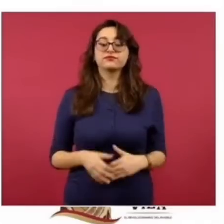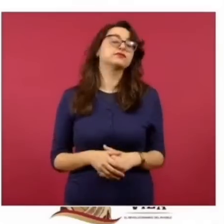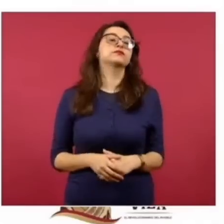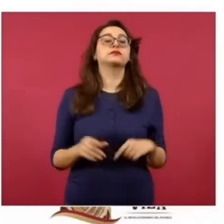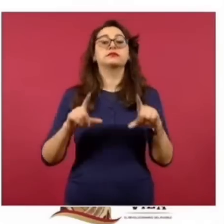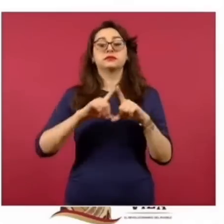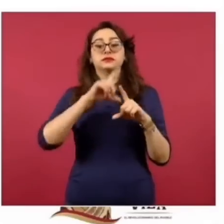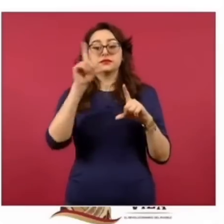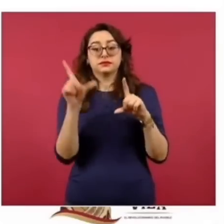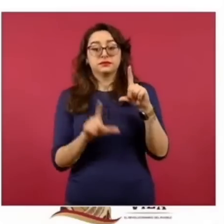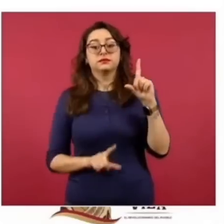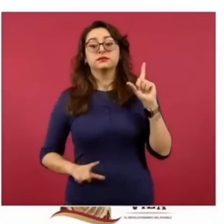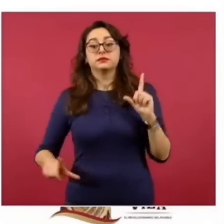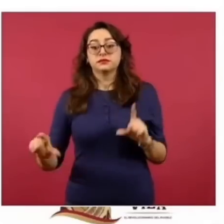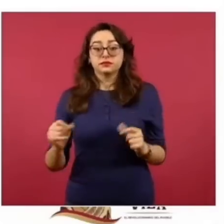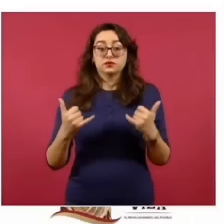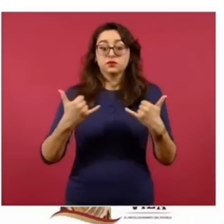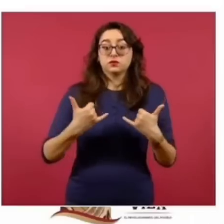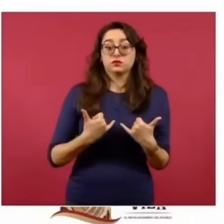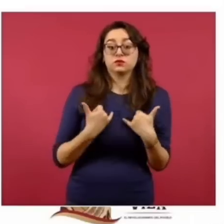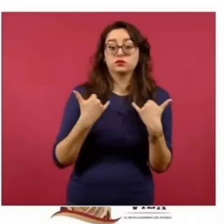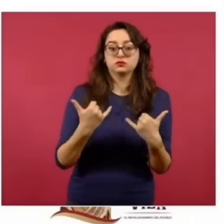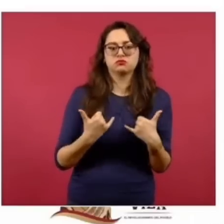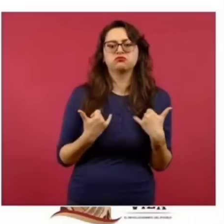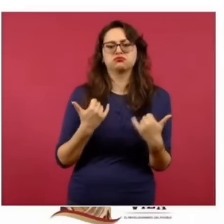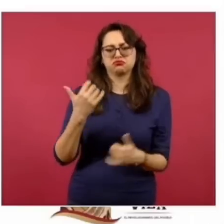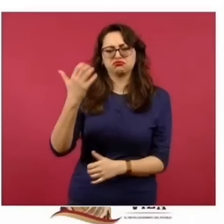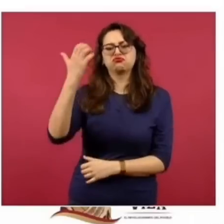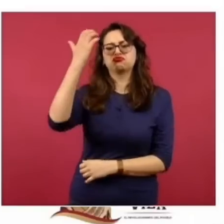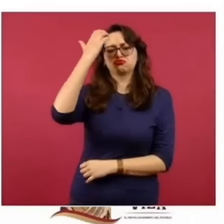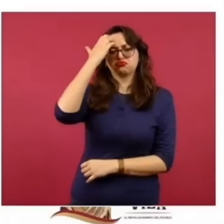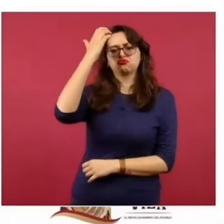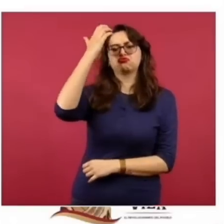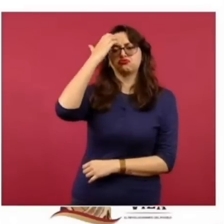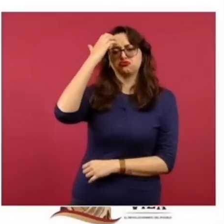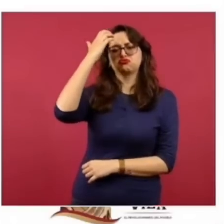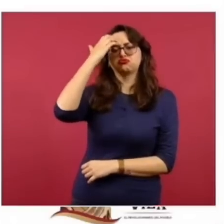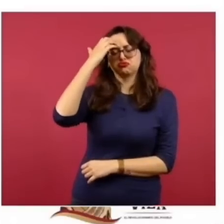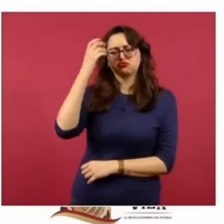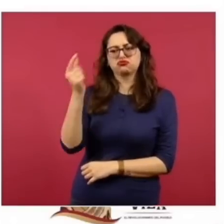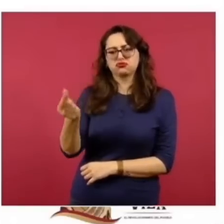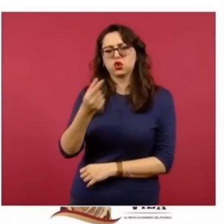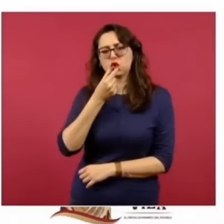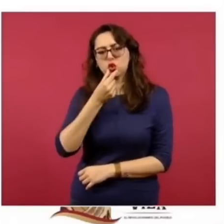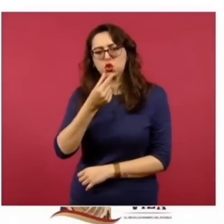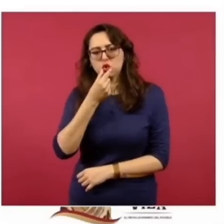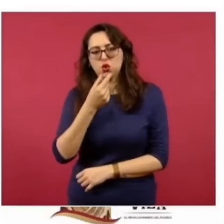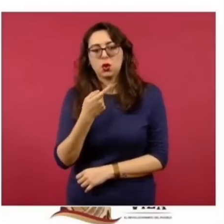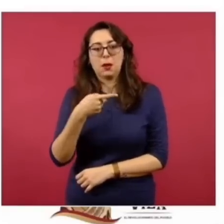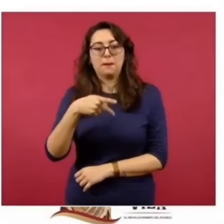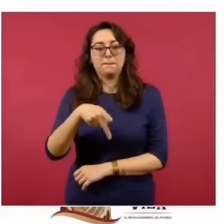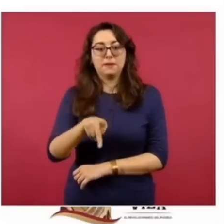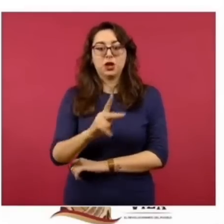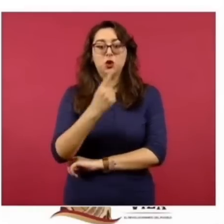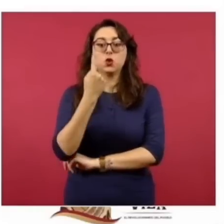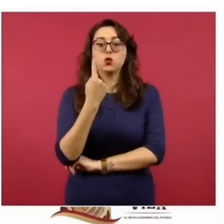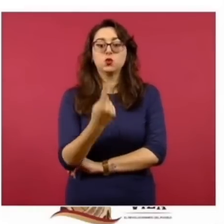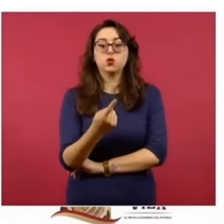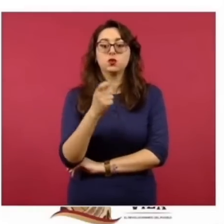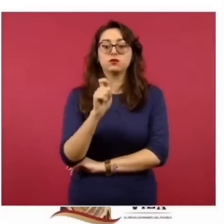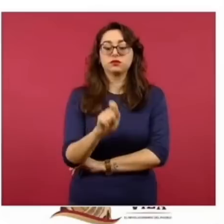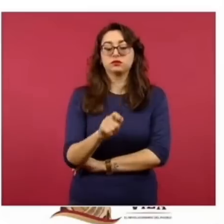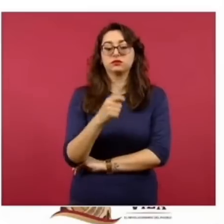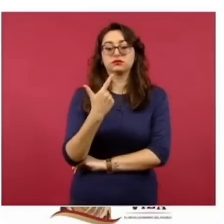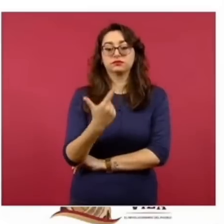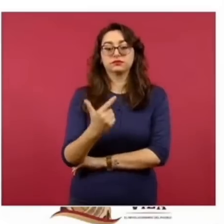conocen ya que existen los vapeadores, pero 1.7 millones de personas consumen vapeo o